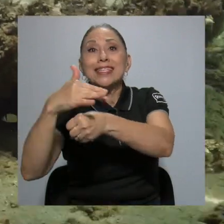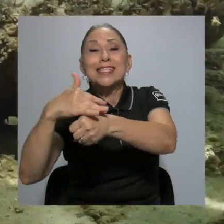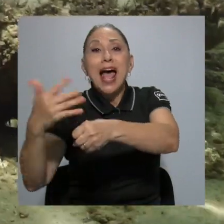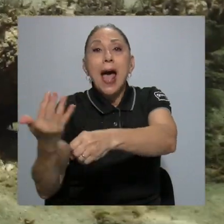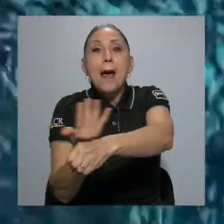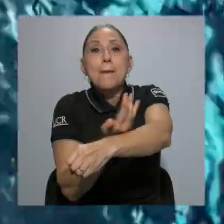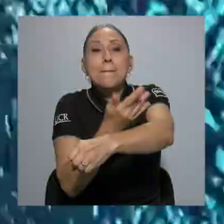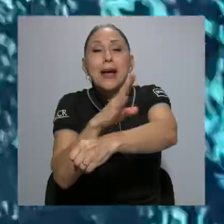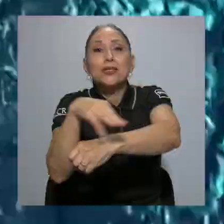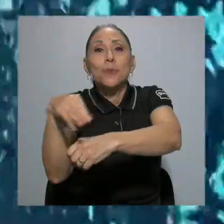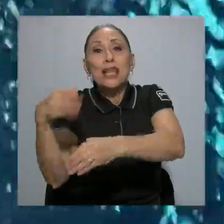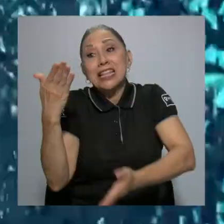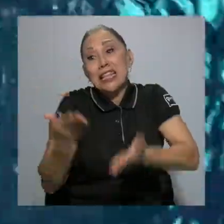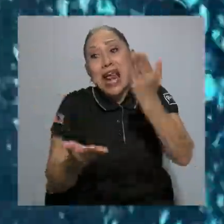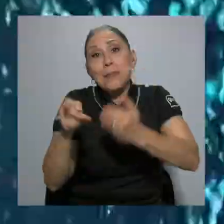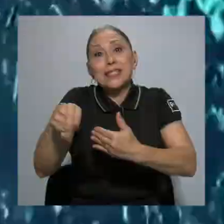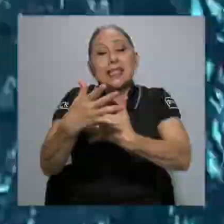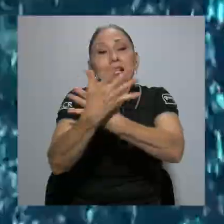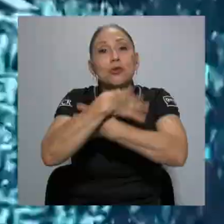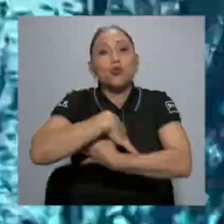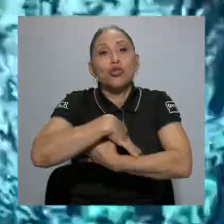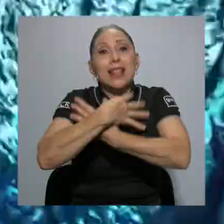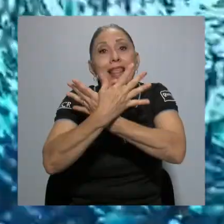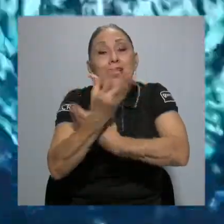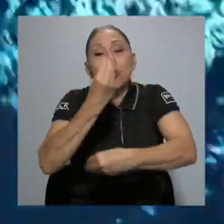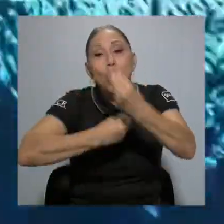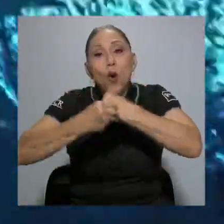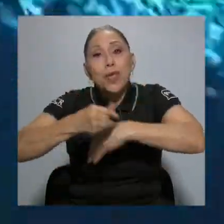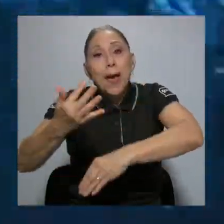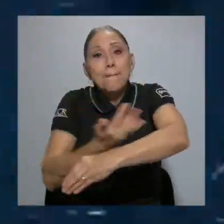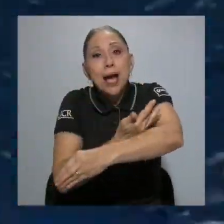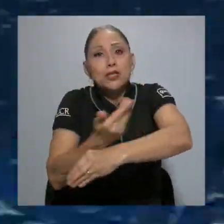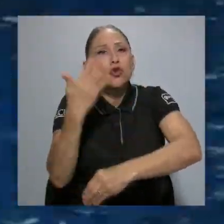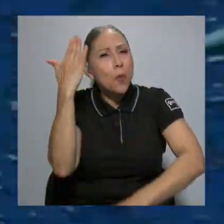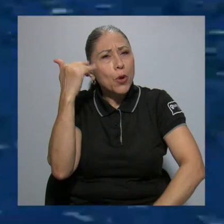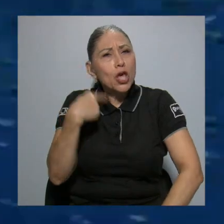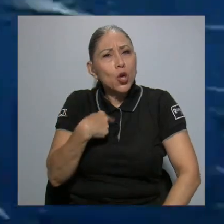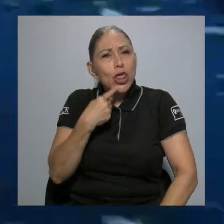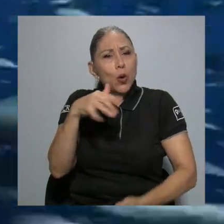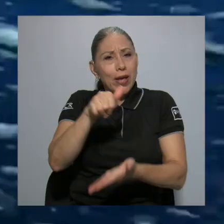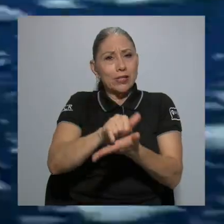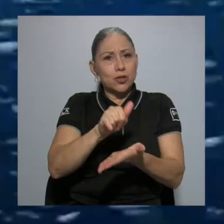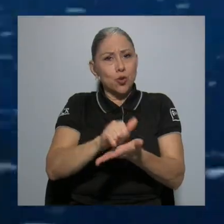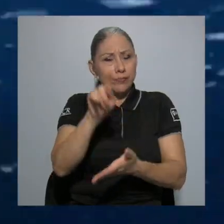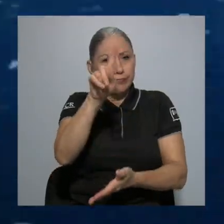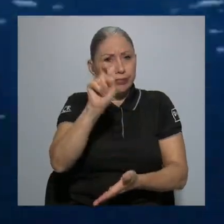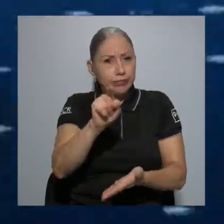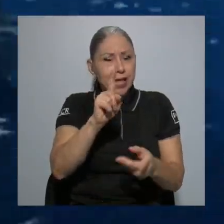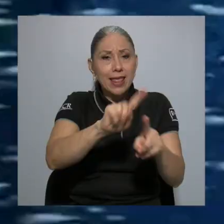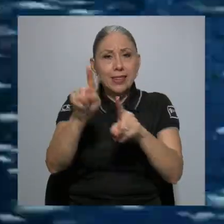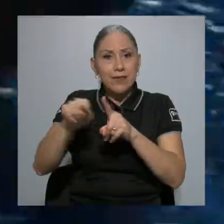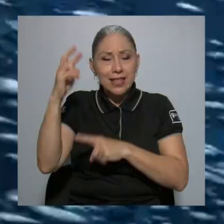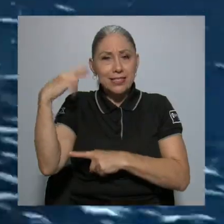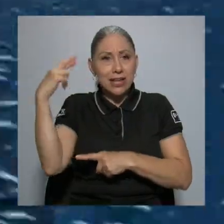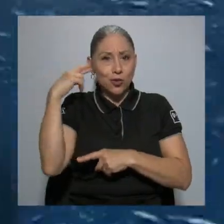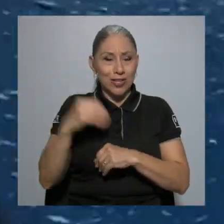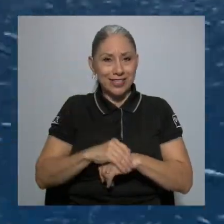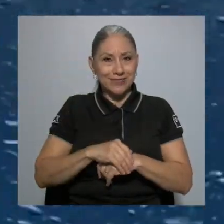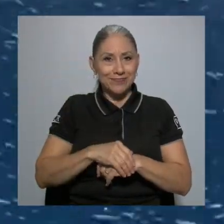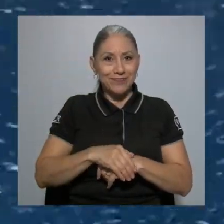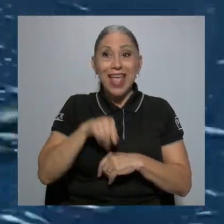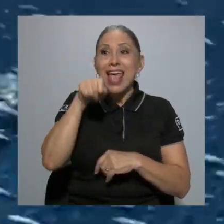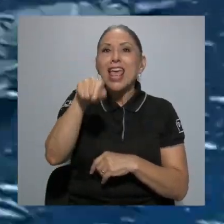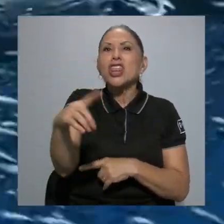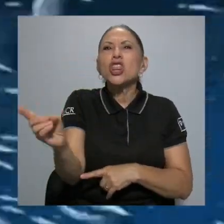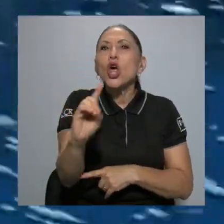vez este era un cetáceo que comía pastos. Bueno, ¿por qué digo eso? Varias razones. Está